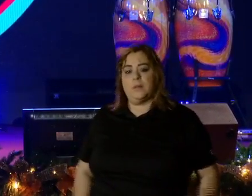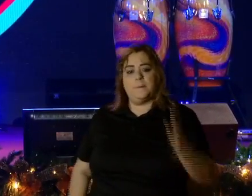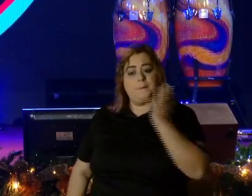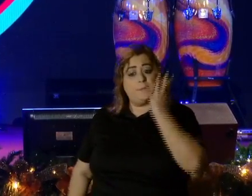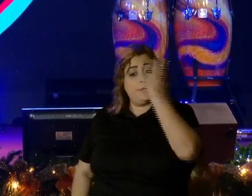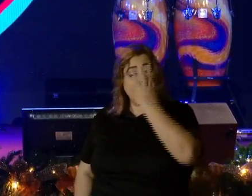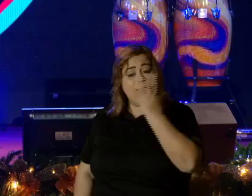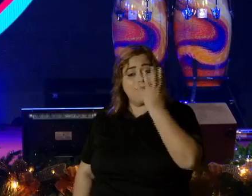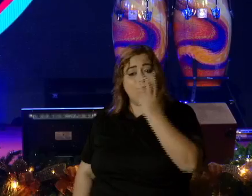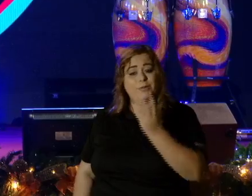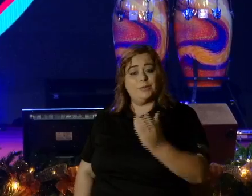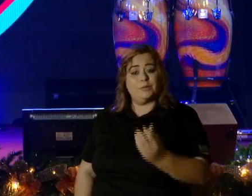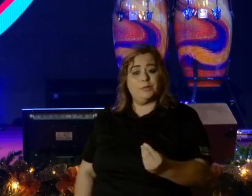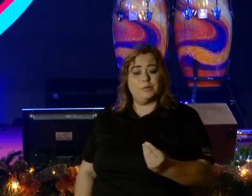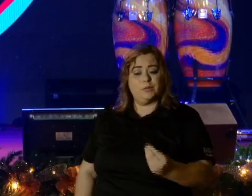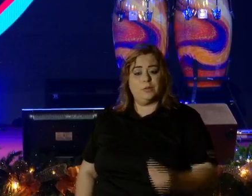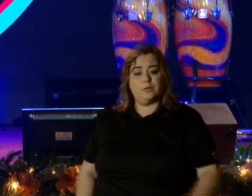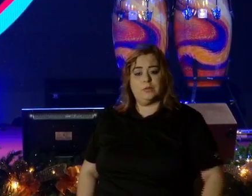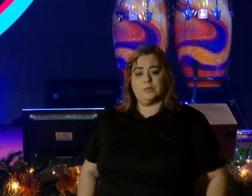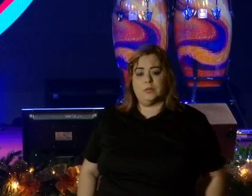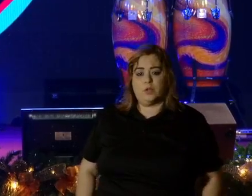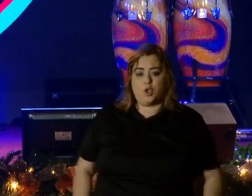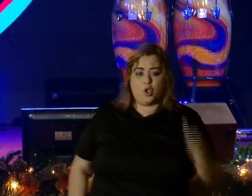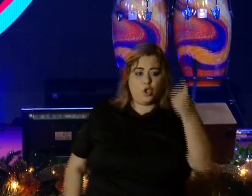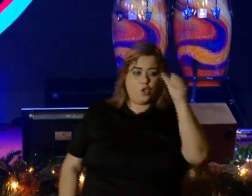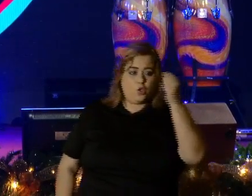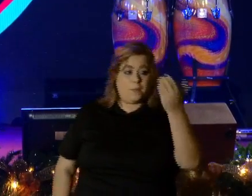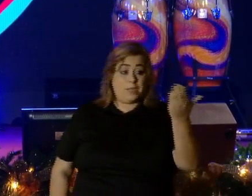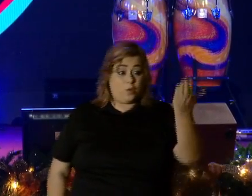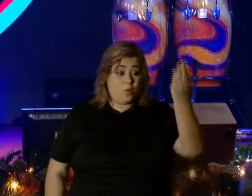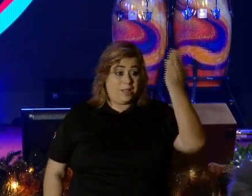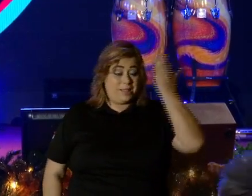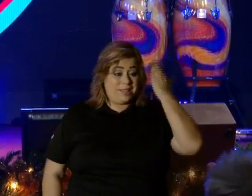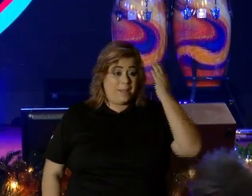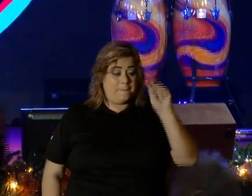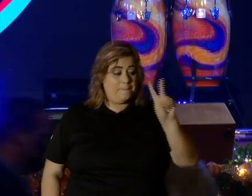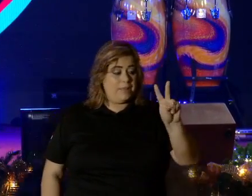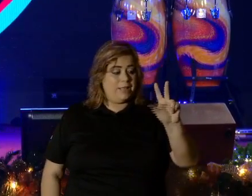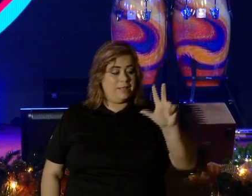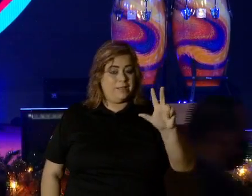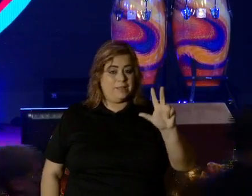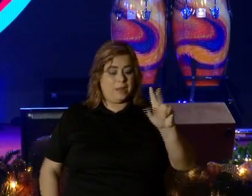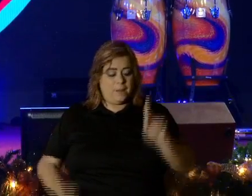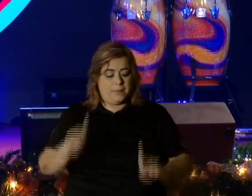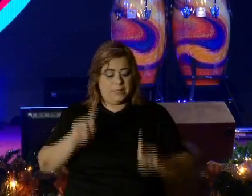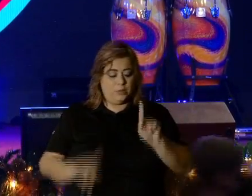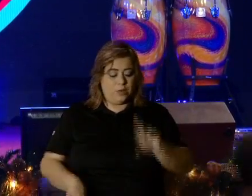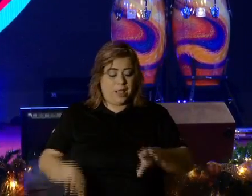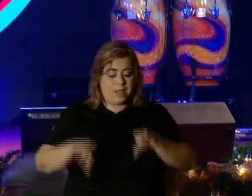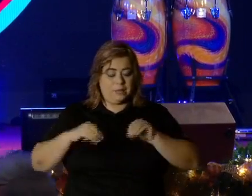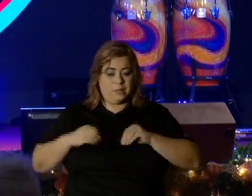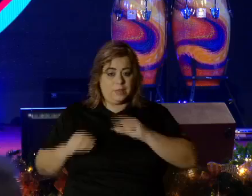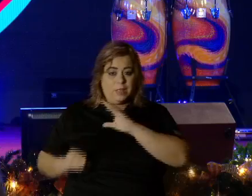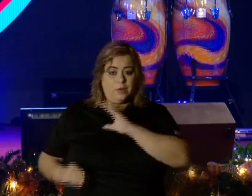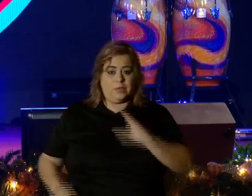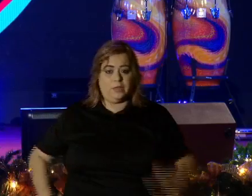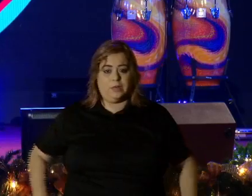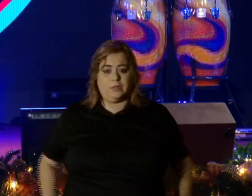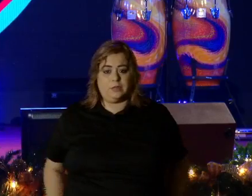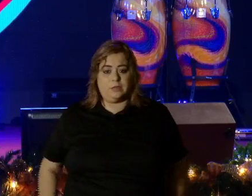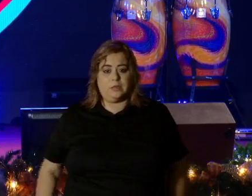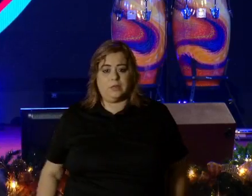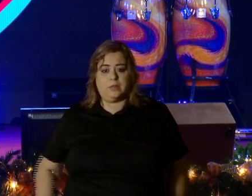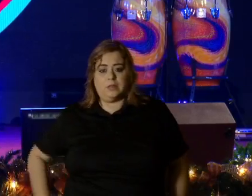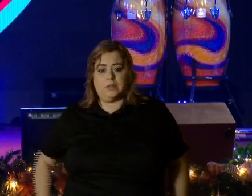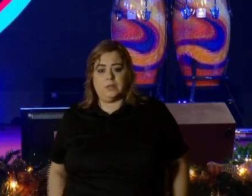hermano. El domingo pasado tuvimos 23. Sigamos invitando. Tome asiento, ya nos vamos a ir,